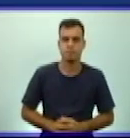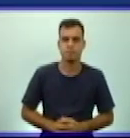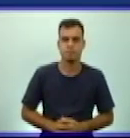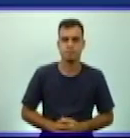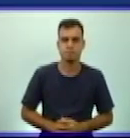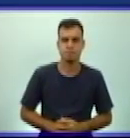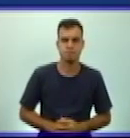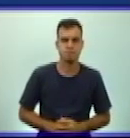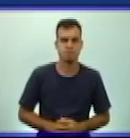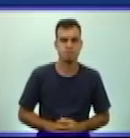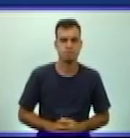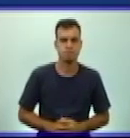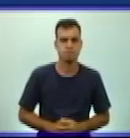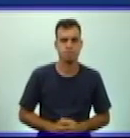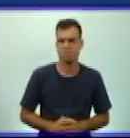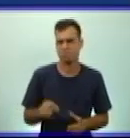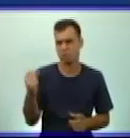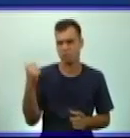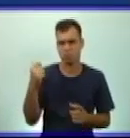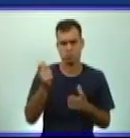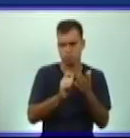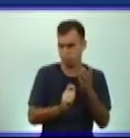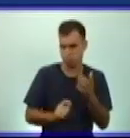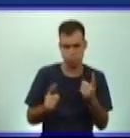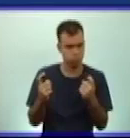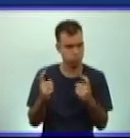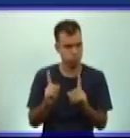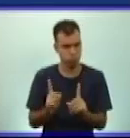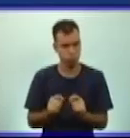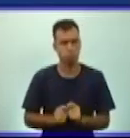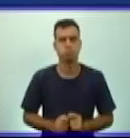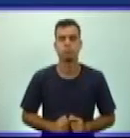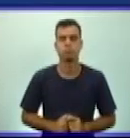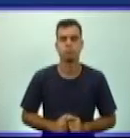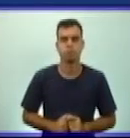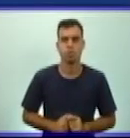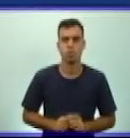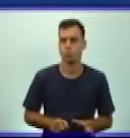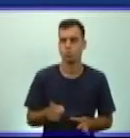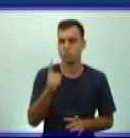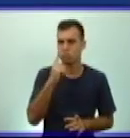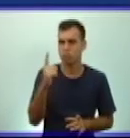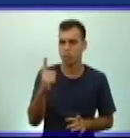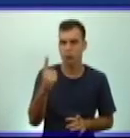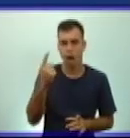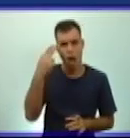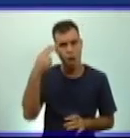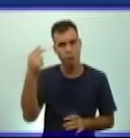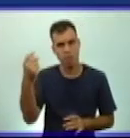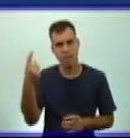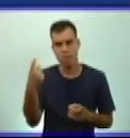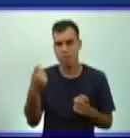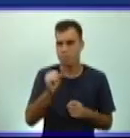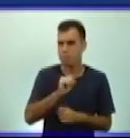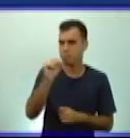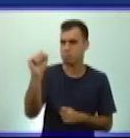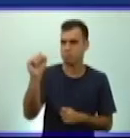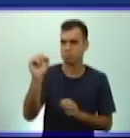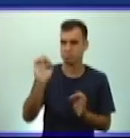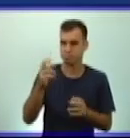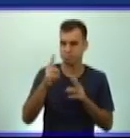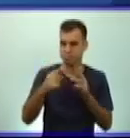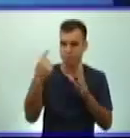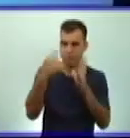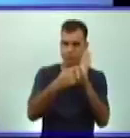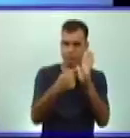repito, no es necesario que ustedes copien estos objetivos, solamente es que ustedes precisen en la habilidad que se les está indicando en cada uno de